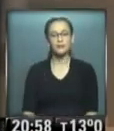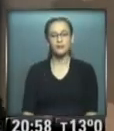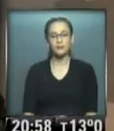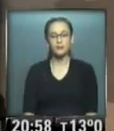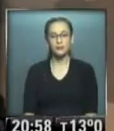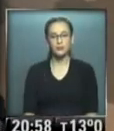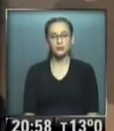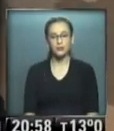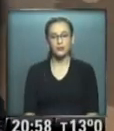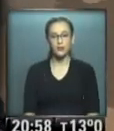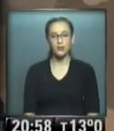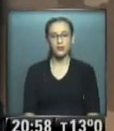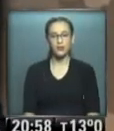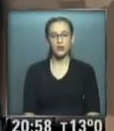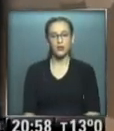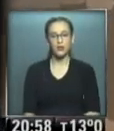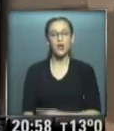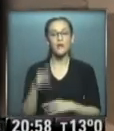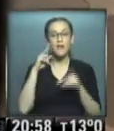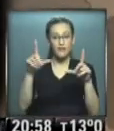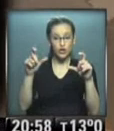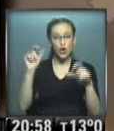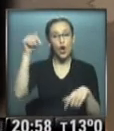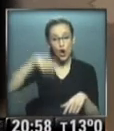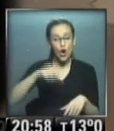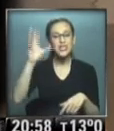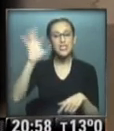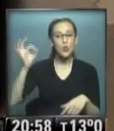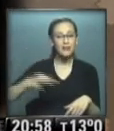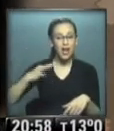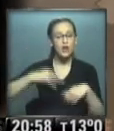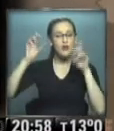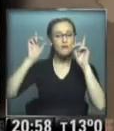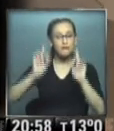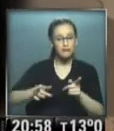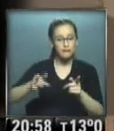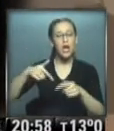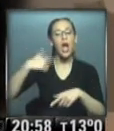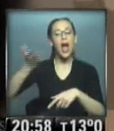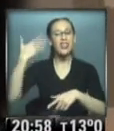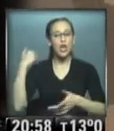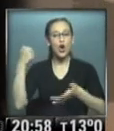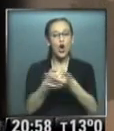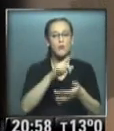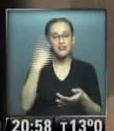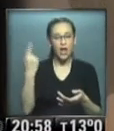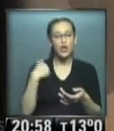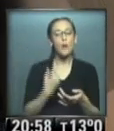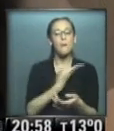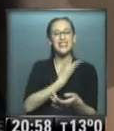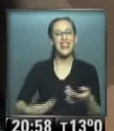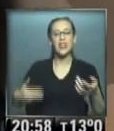ver una foto de Juan Bosch, golpe de Estado. Hoy se cumplen 50 años del golpe de Estado que derrocó a Juan Bosch, uno de los